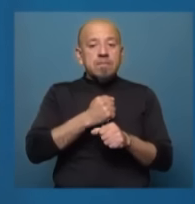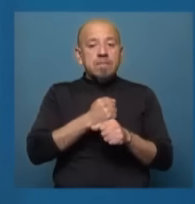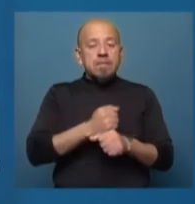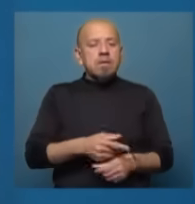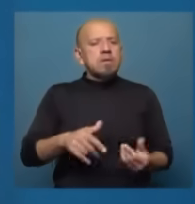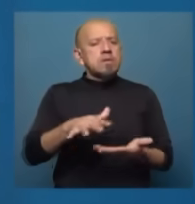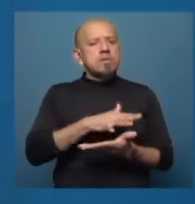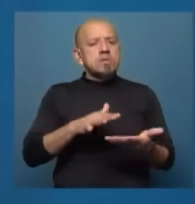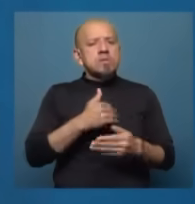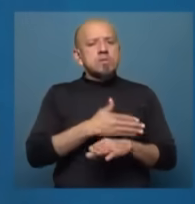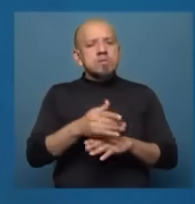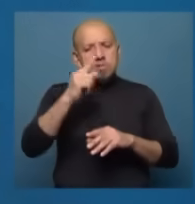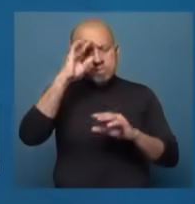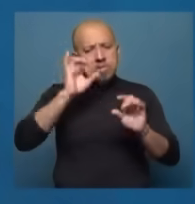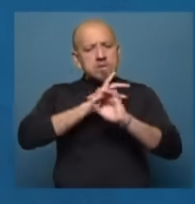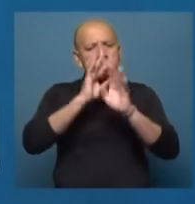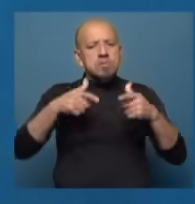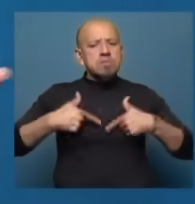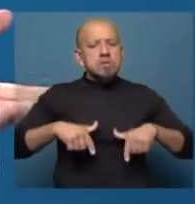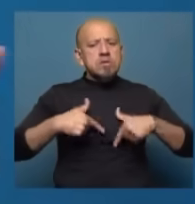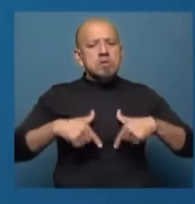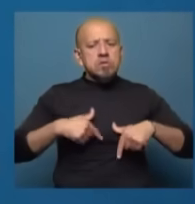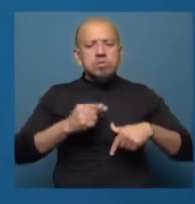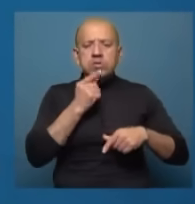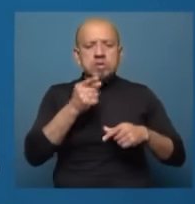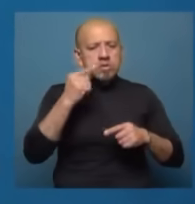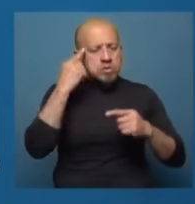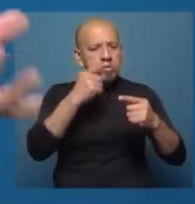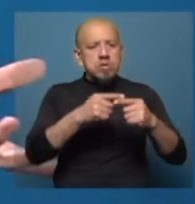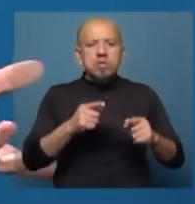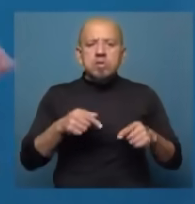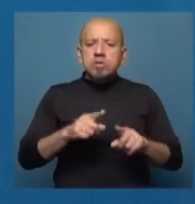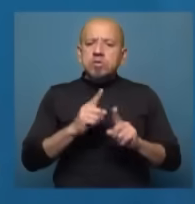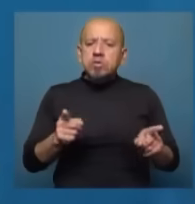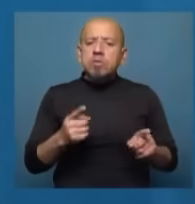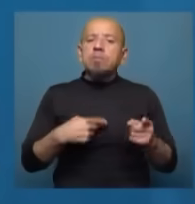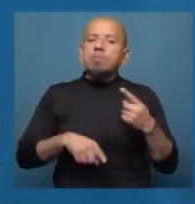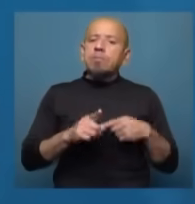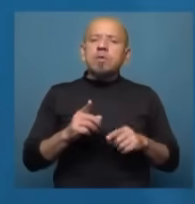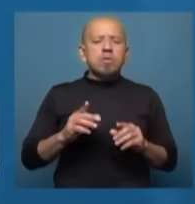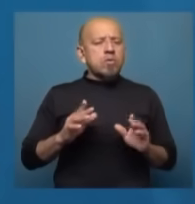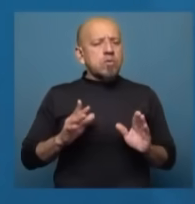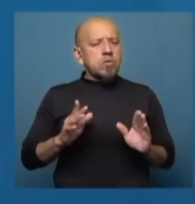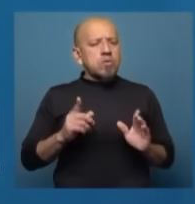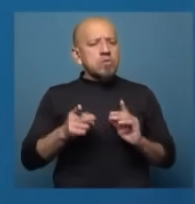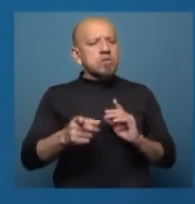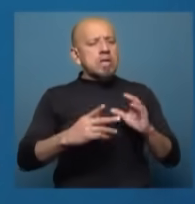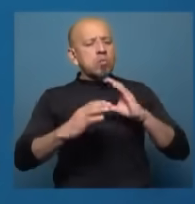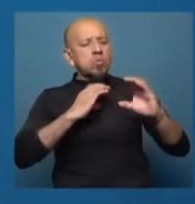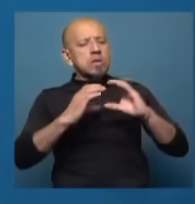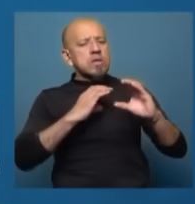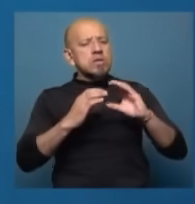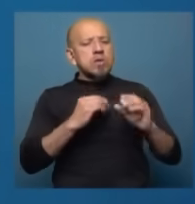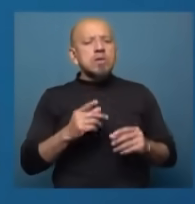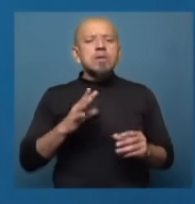situación que después aclaró el Ministerio de interior que no fue esa la intención ni Era ese el contenido pero el hecho de la comunicación